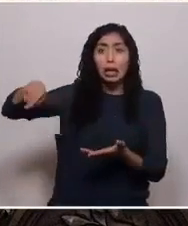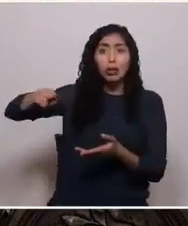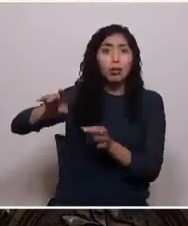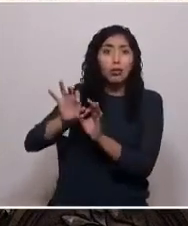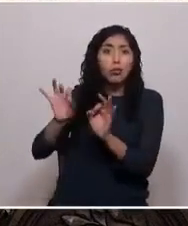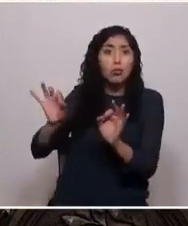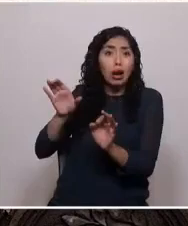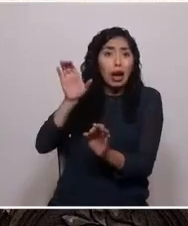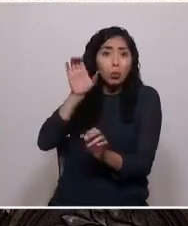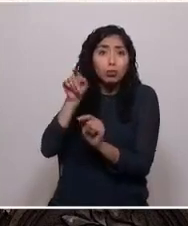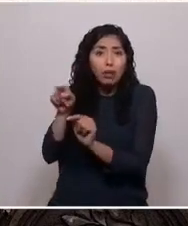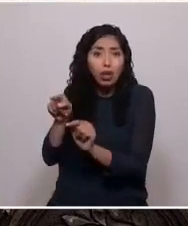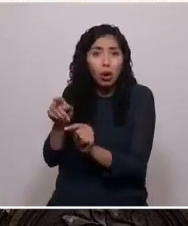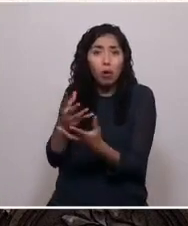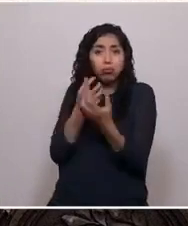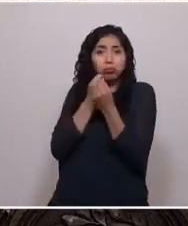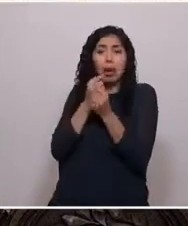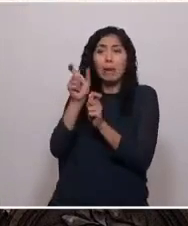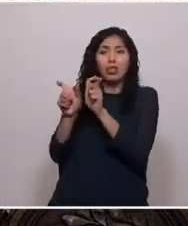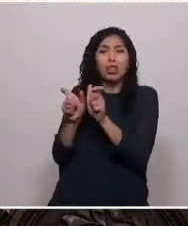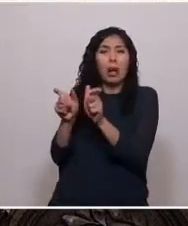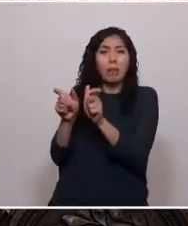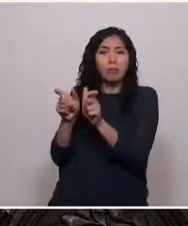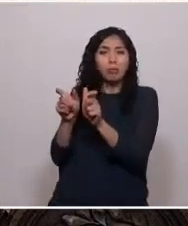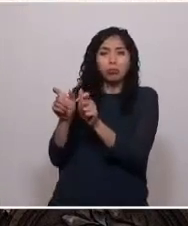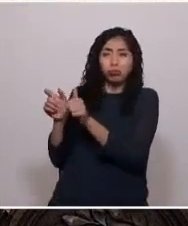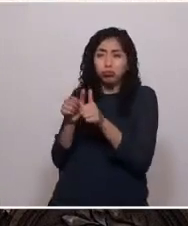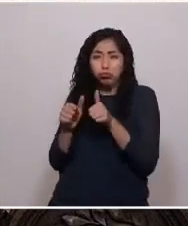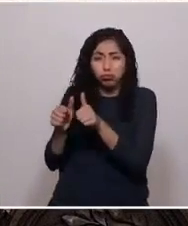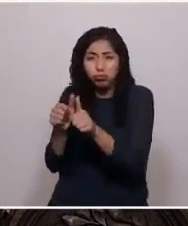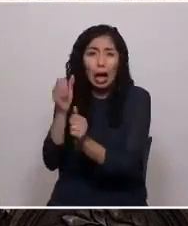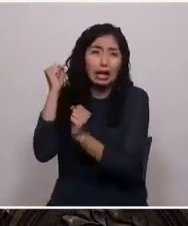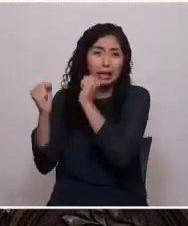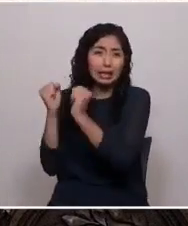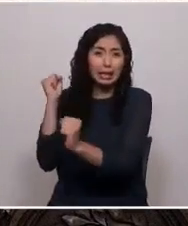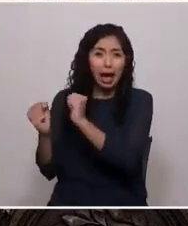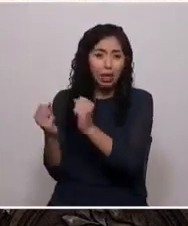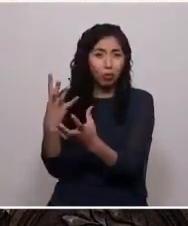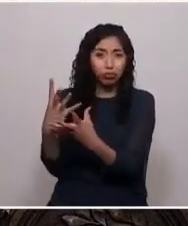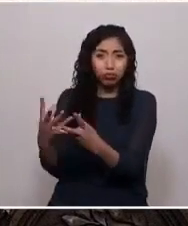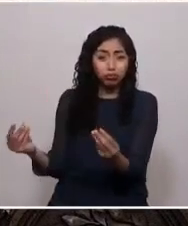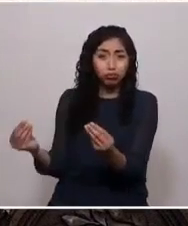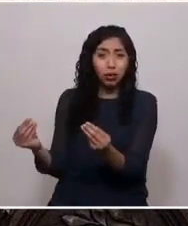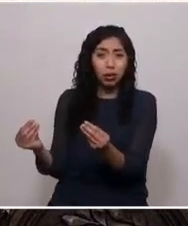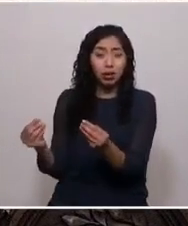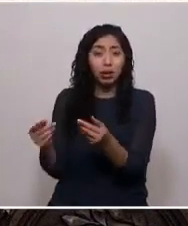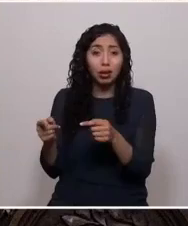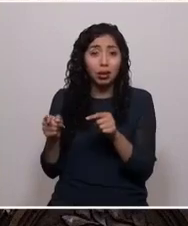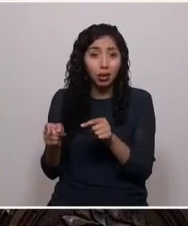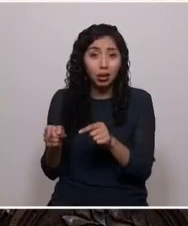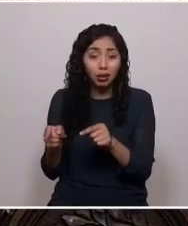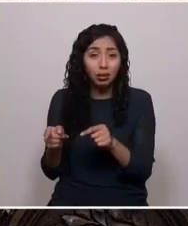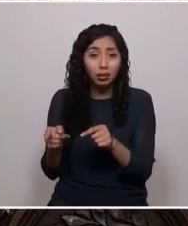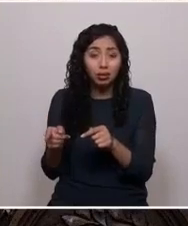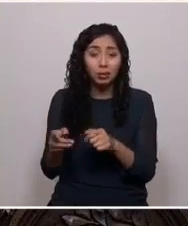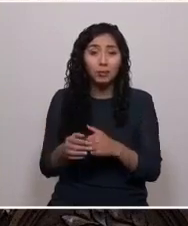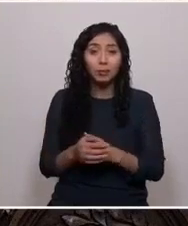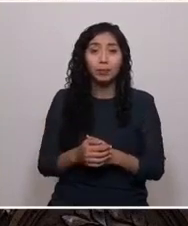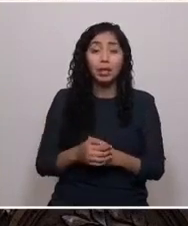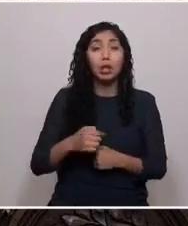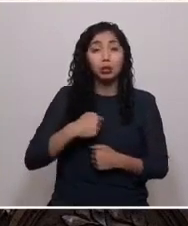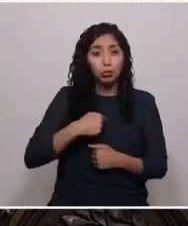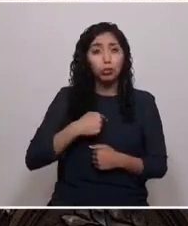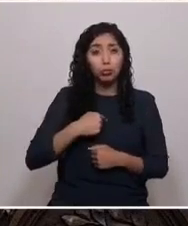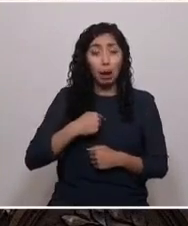escuchados, de los perseguidos y asesinados, de quienes la historia oficial invisibilizó totalmente. Vengo de un